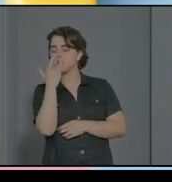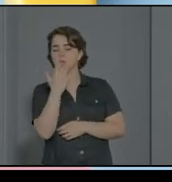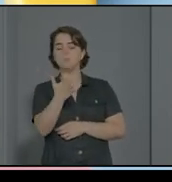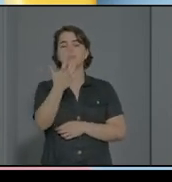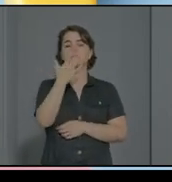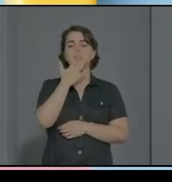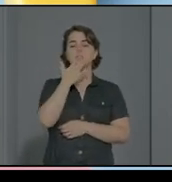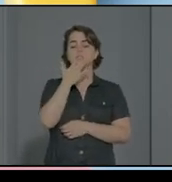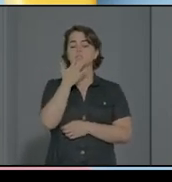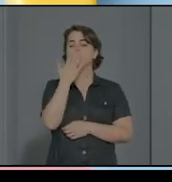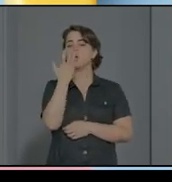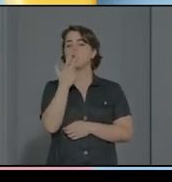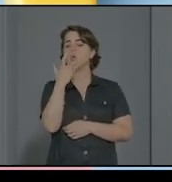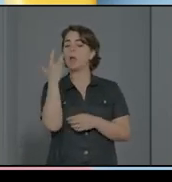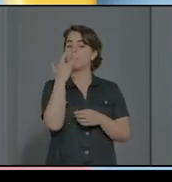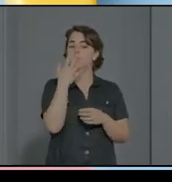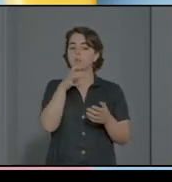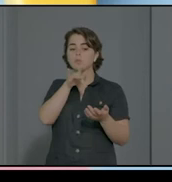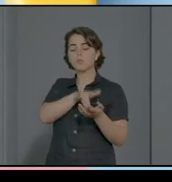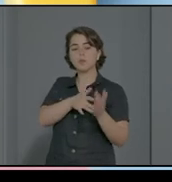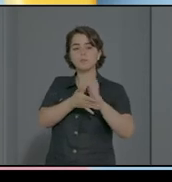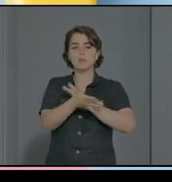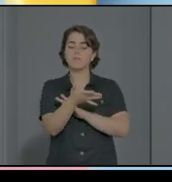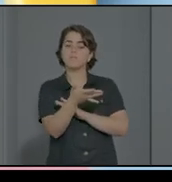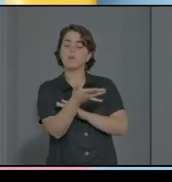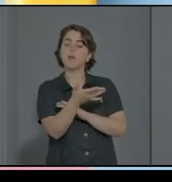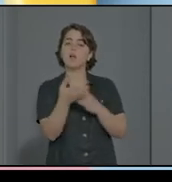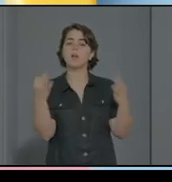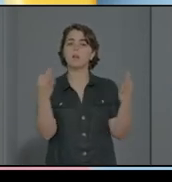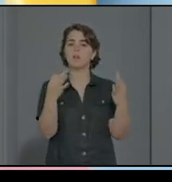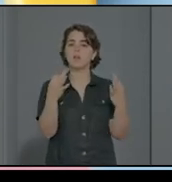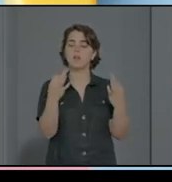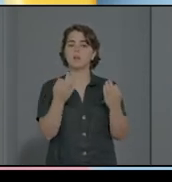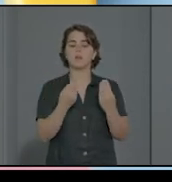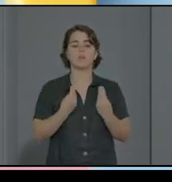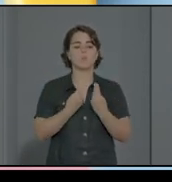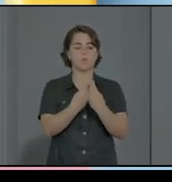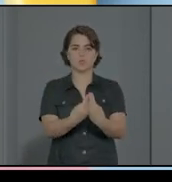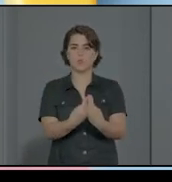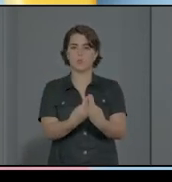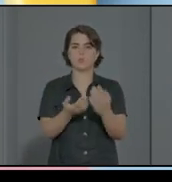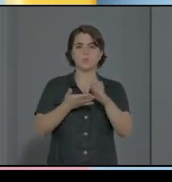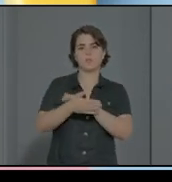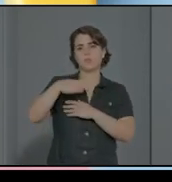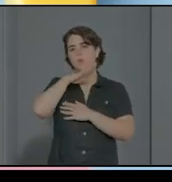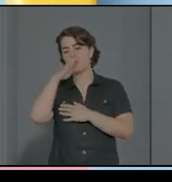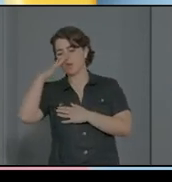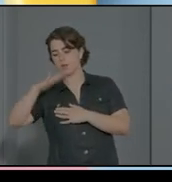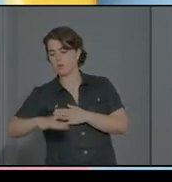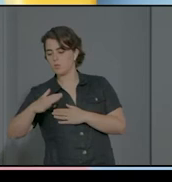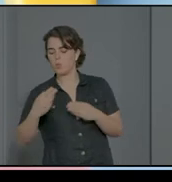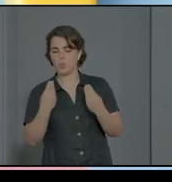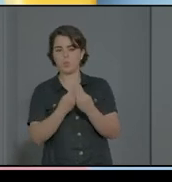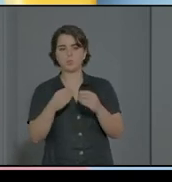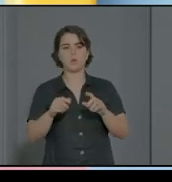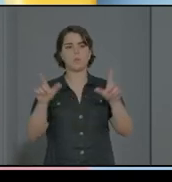en amarillo, significa que es importante la copresencia, es decir, el hecho de que la madre y el niño estén juntos viendo la película o